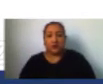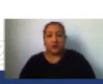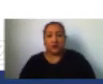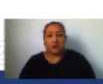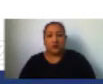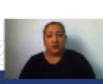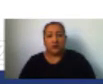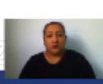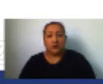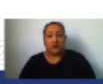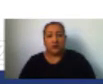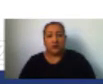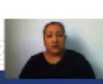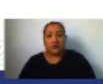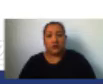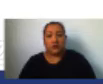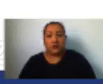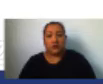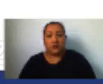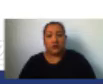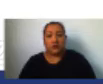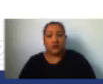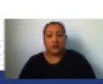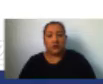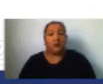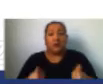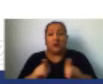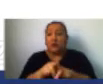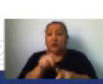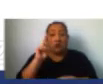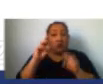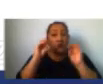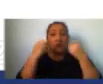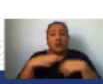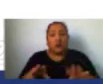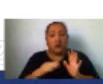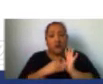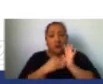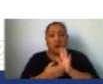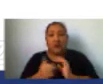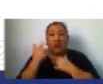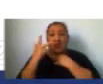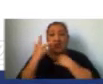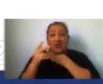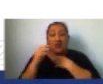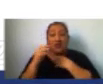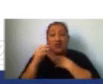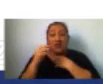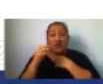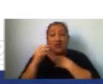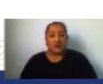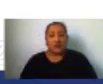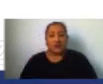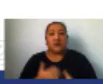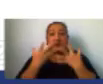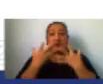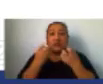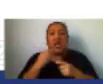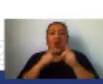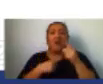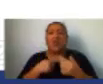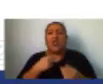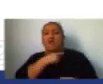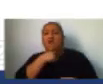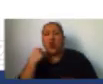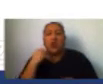casos con 2 adolescentes. Asimismo, se ha registrado 3 intentos de suicidio de menores de edad,